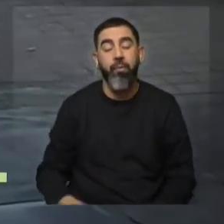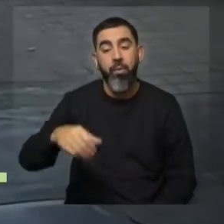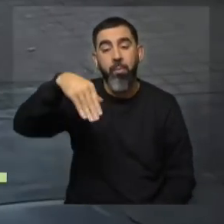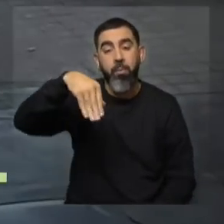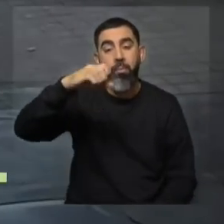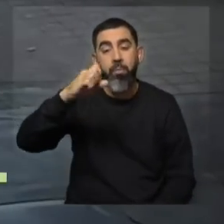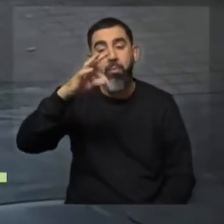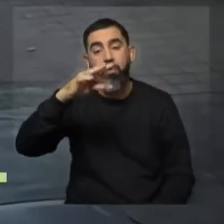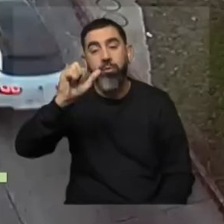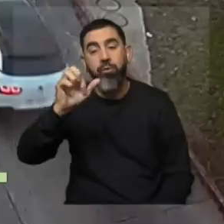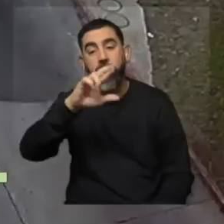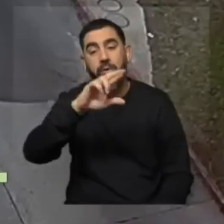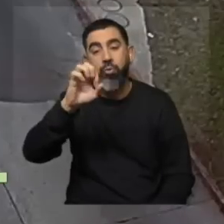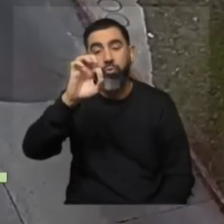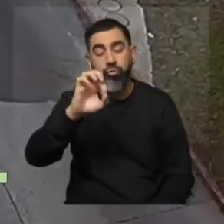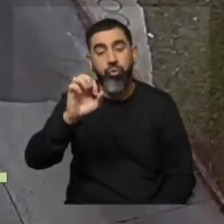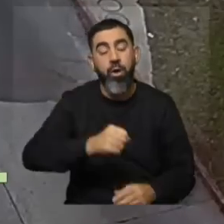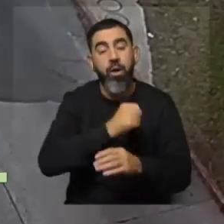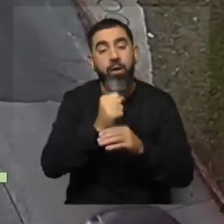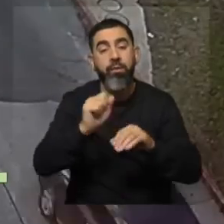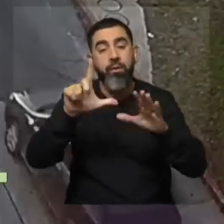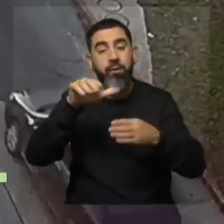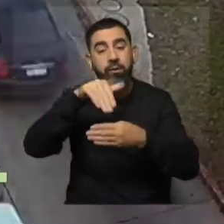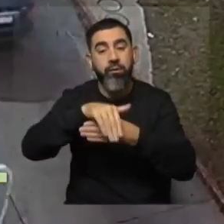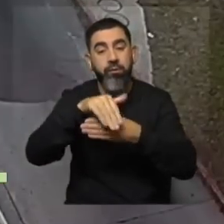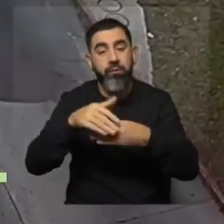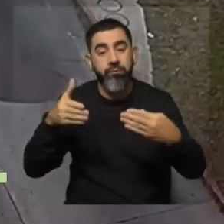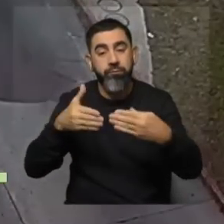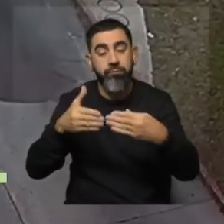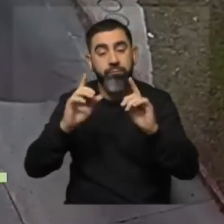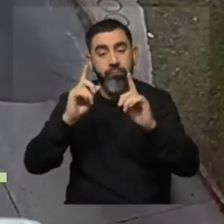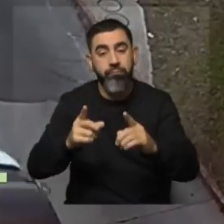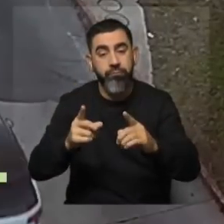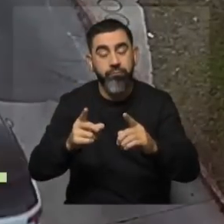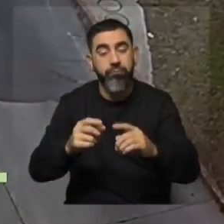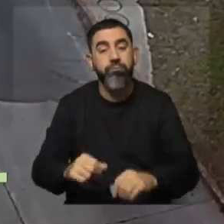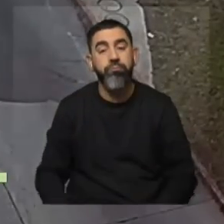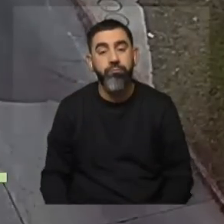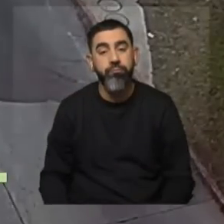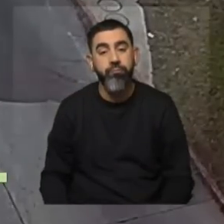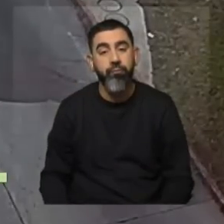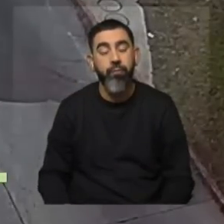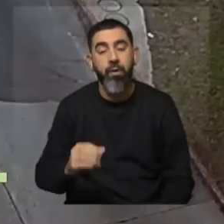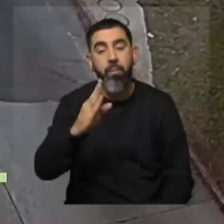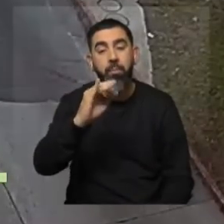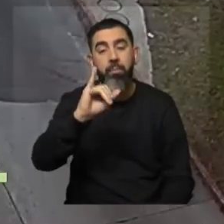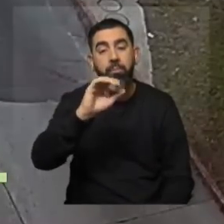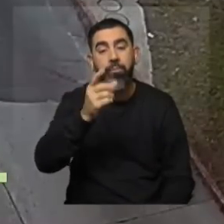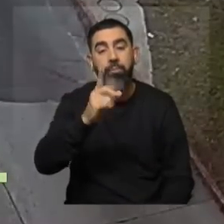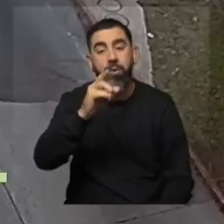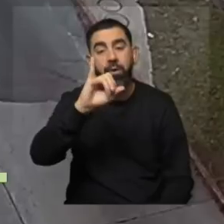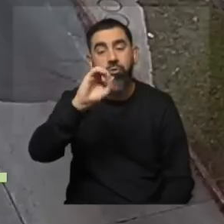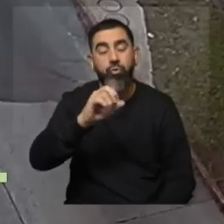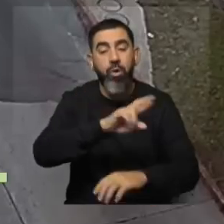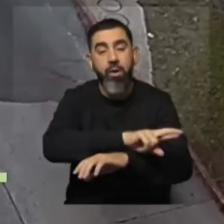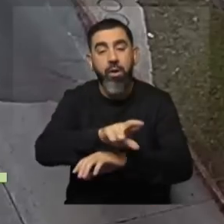monterroso entre joaquines y Miguel del corro hasta las siete de la tarde va a estar interrumpida la circulación por trabajos de grúa muy bien Nicolás yo entré Miguel grau